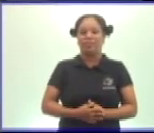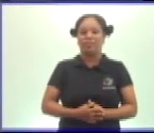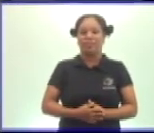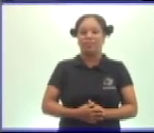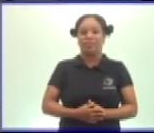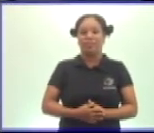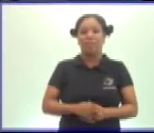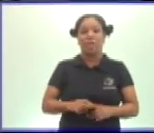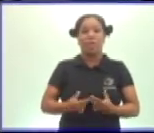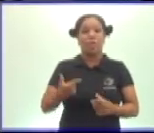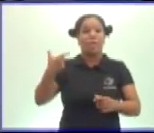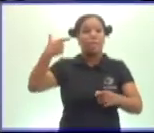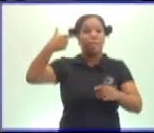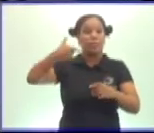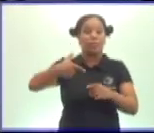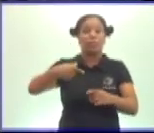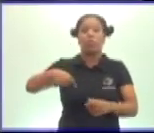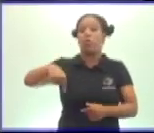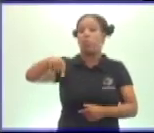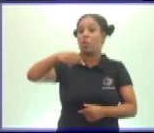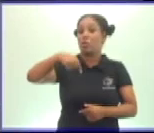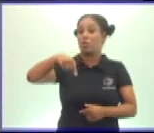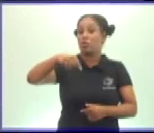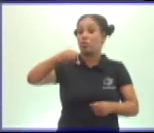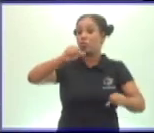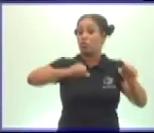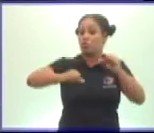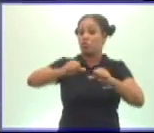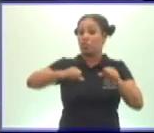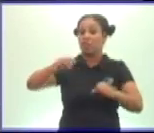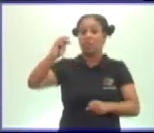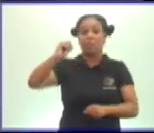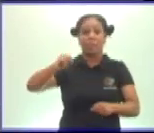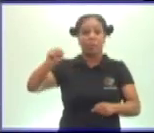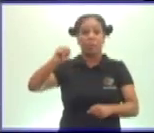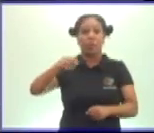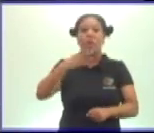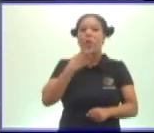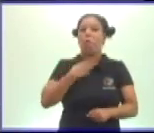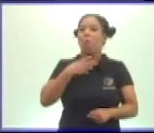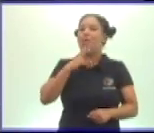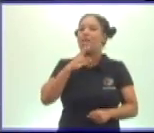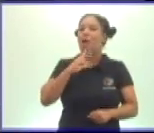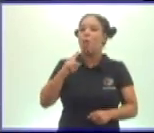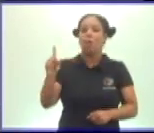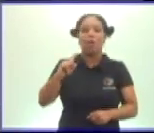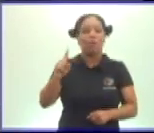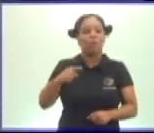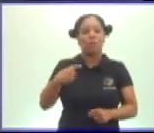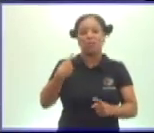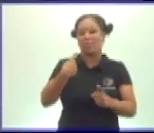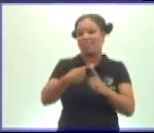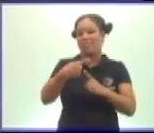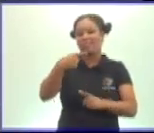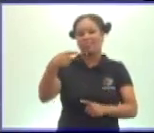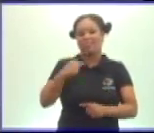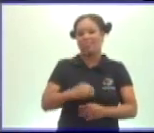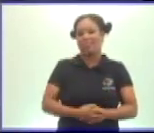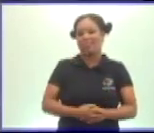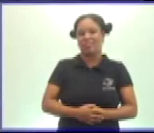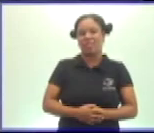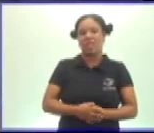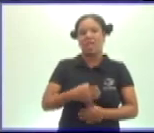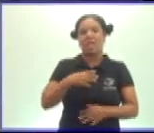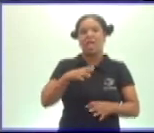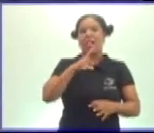Aunque el petróleo es una sustancia molecular como el agua, no es polar. El agua atrae otras moléculas de agua de forma mucho